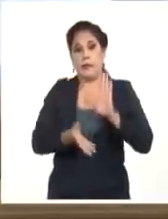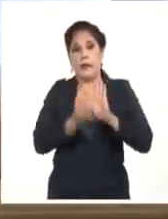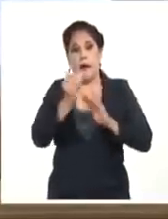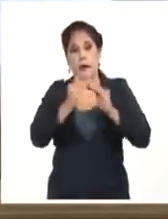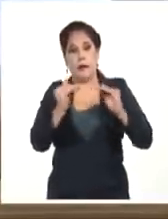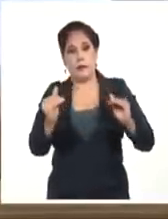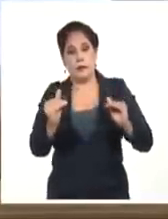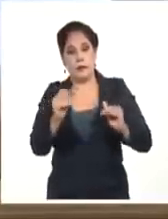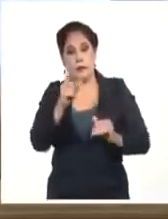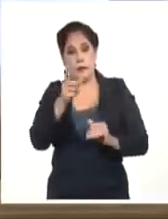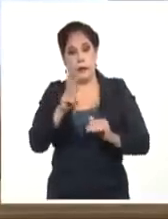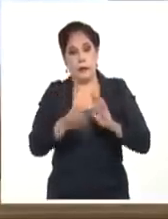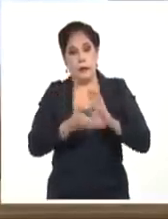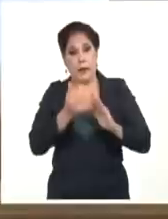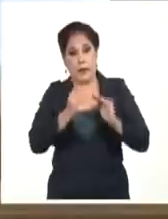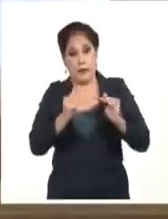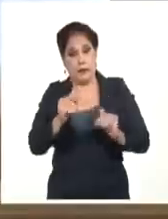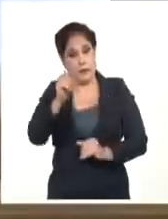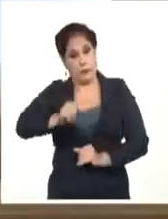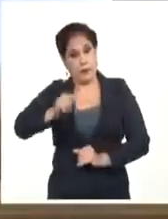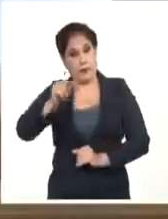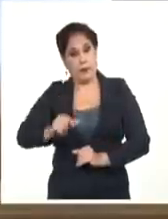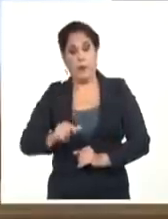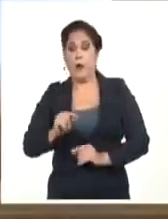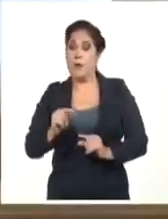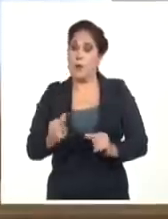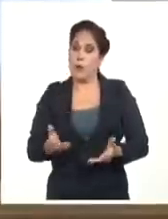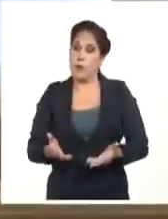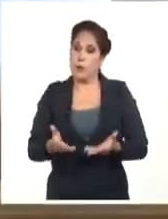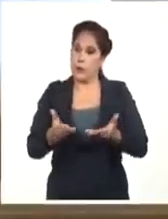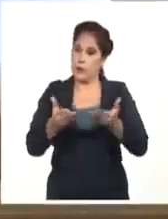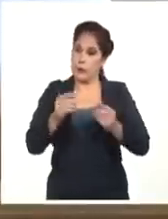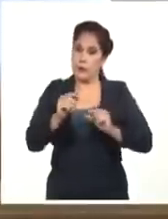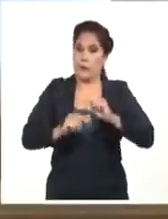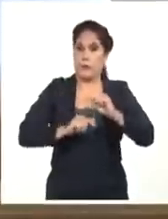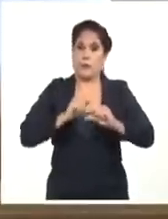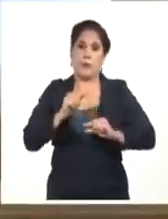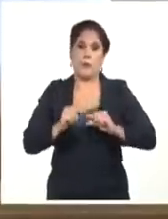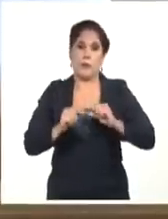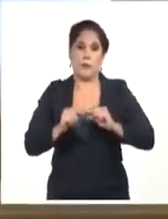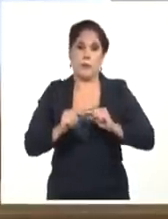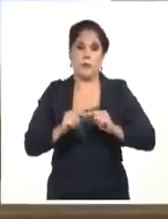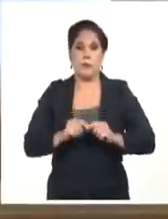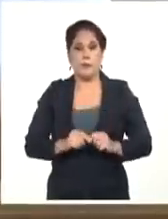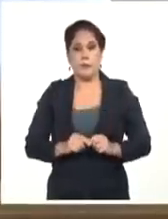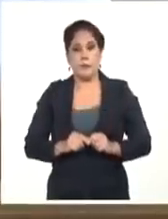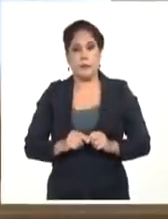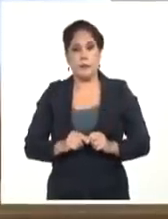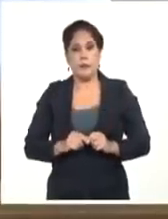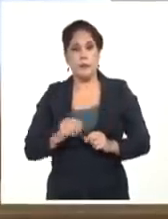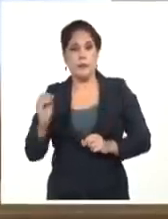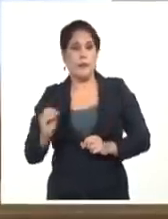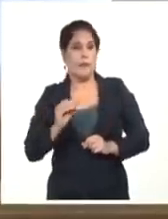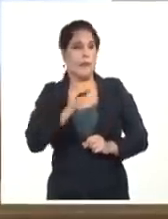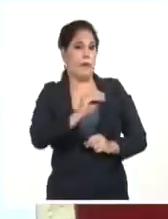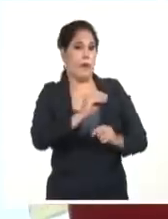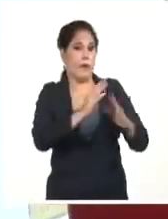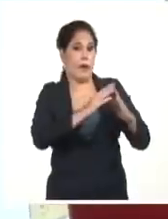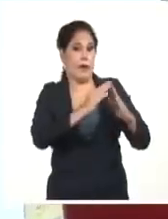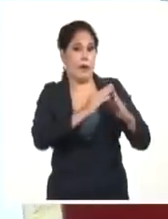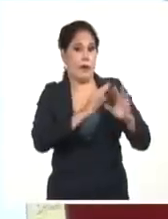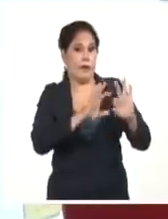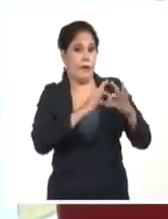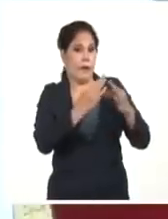médicas, 13 pacientes regresaron de alta médica con su familia y hasta el